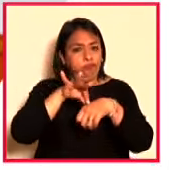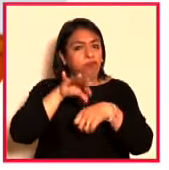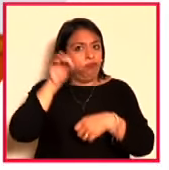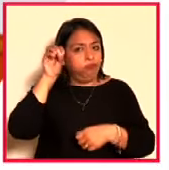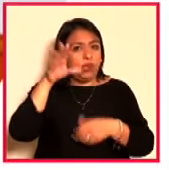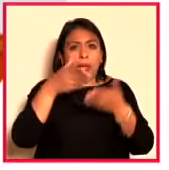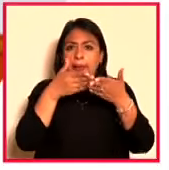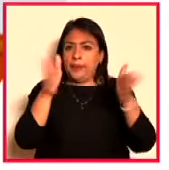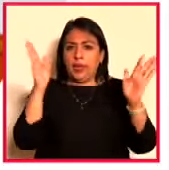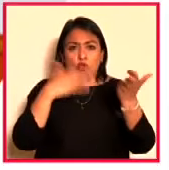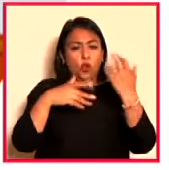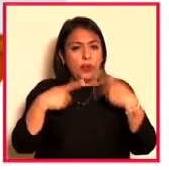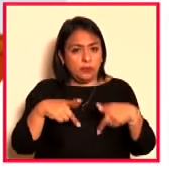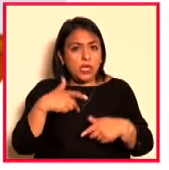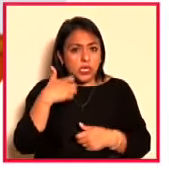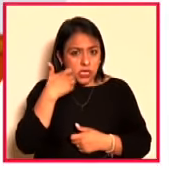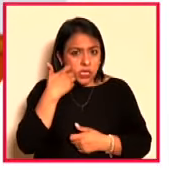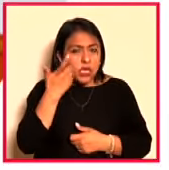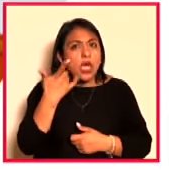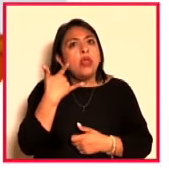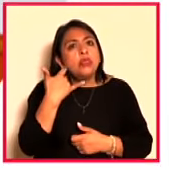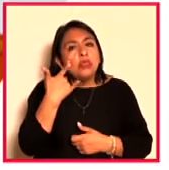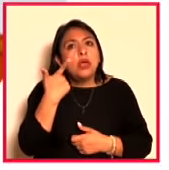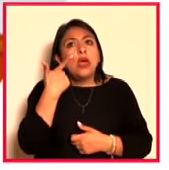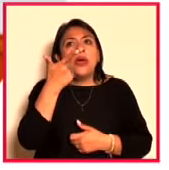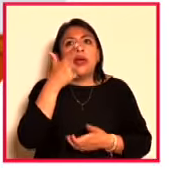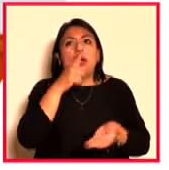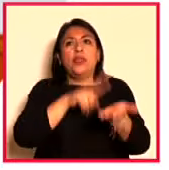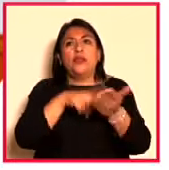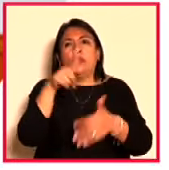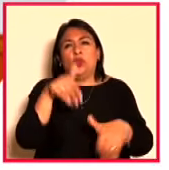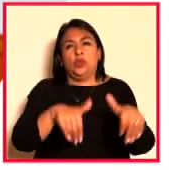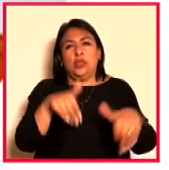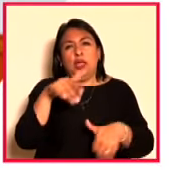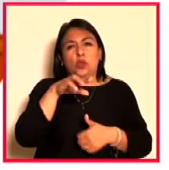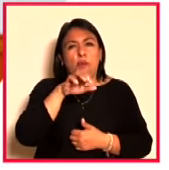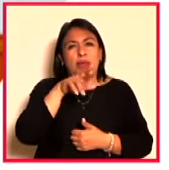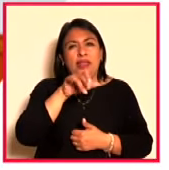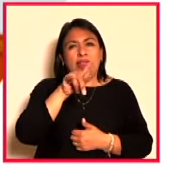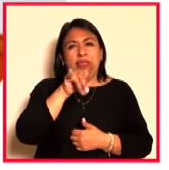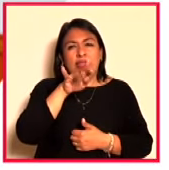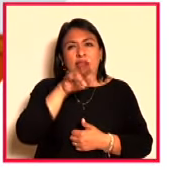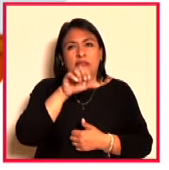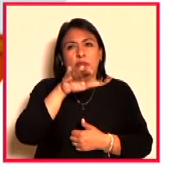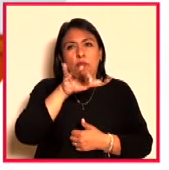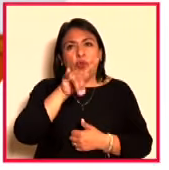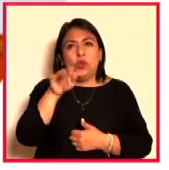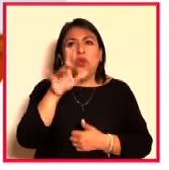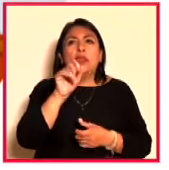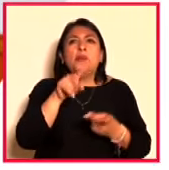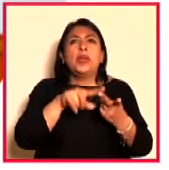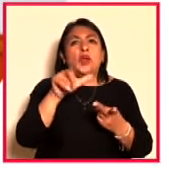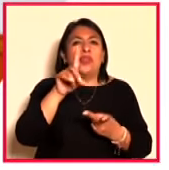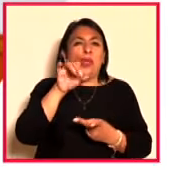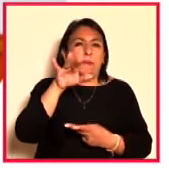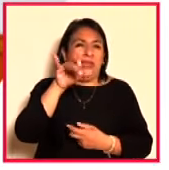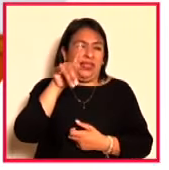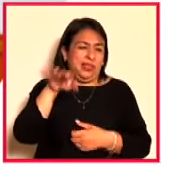al público, quien nos quiera visitar en el Teatro María Teresa Montoya y en la Carpa Demente.